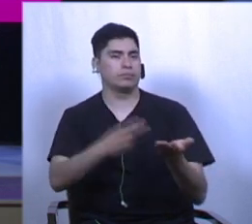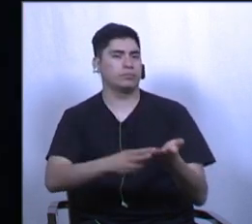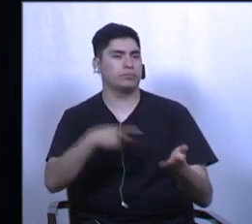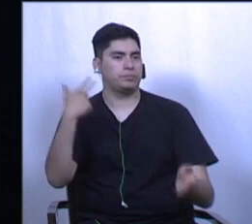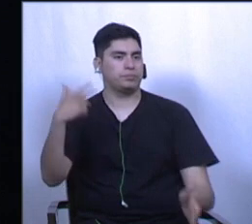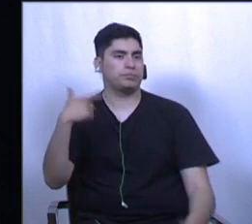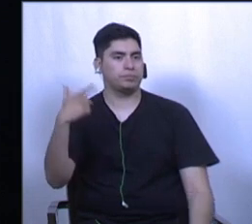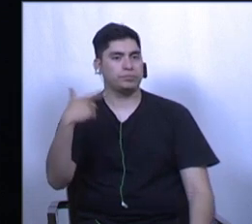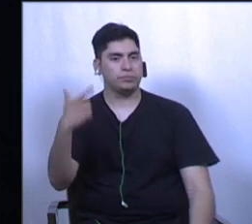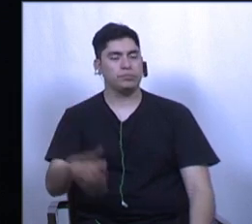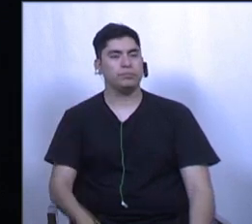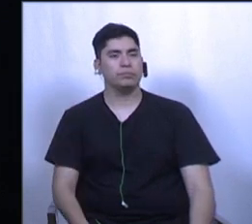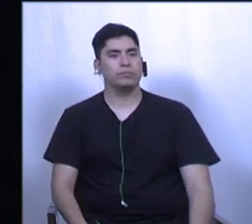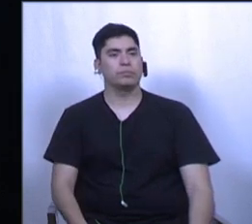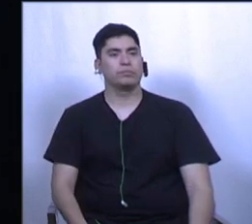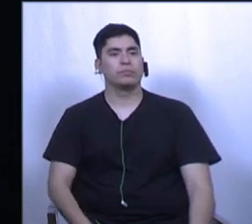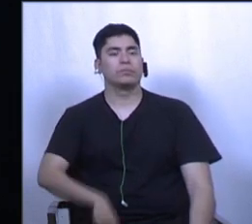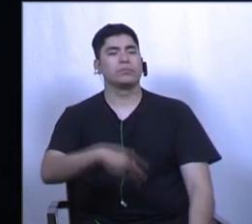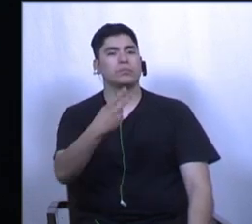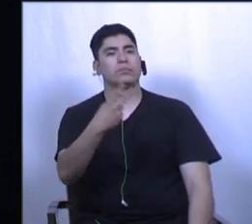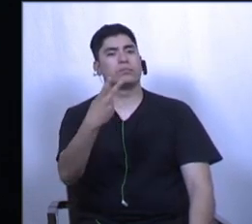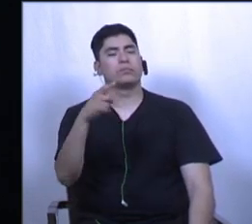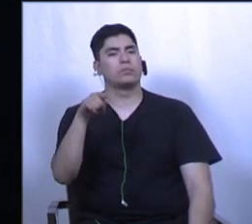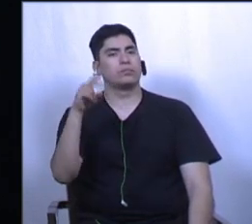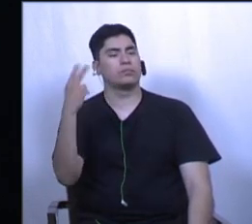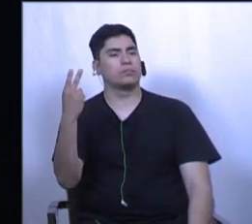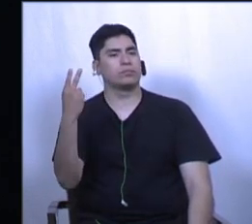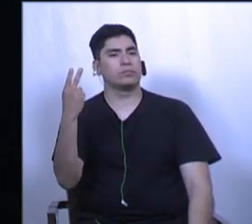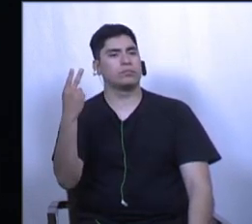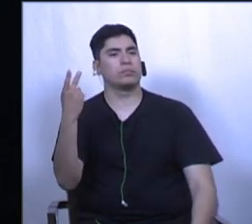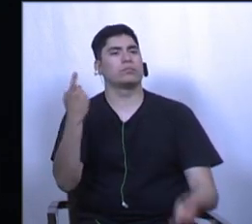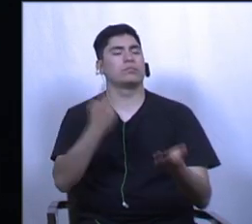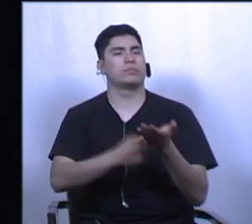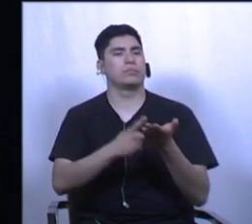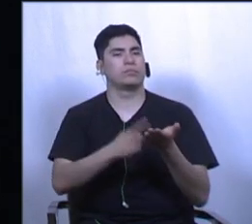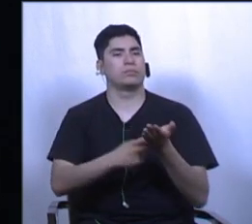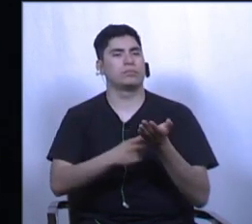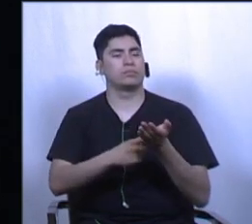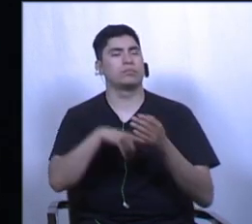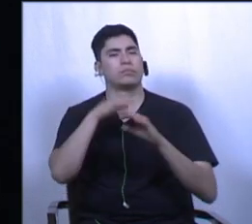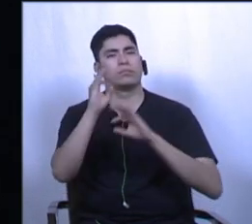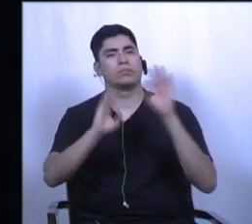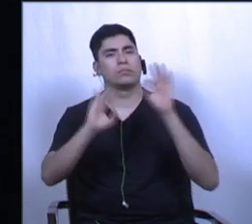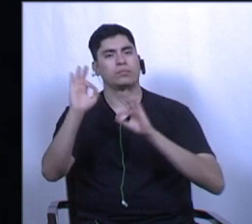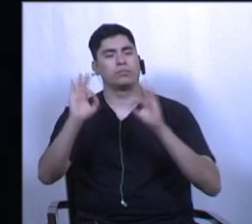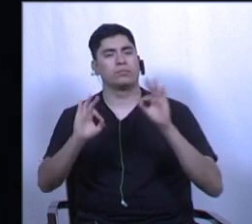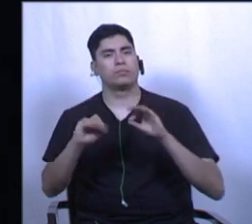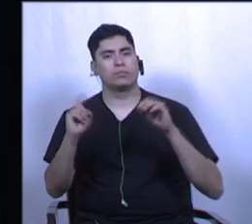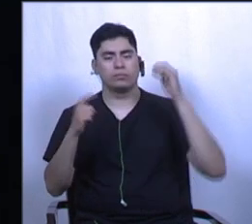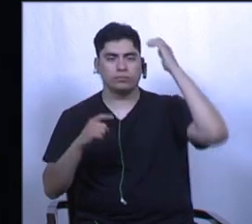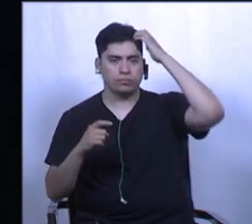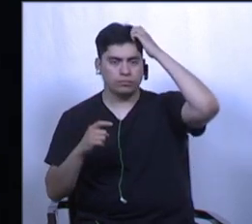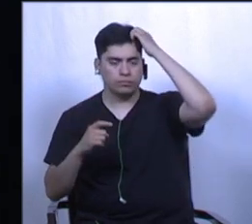27.000 muestras y 2.2 mil millones de secuencias ajustadas a un único